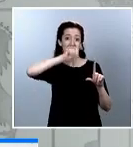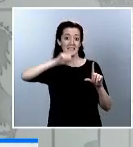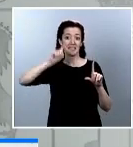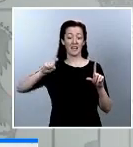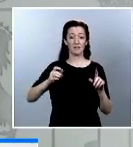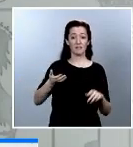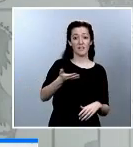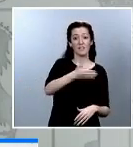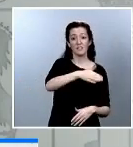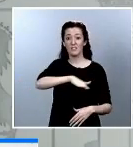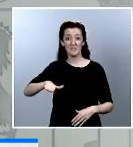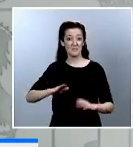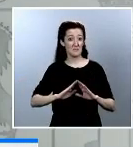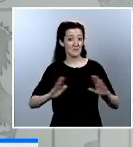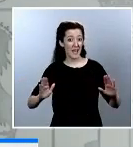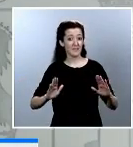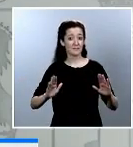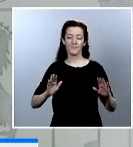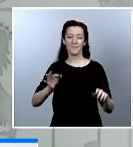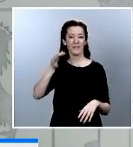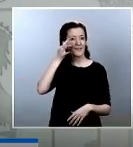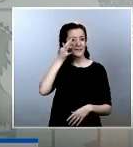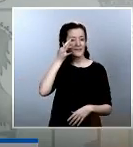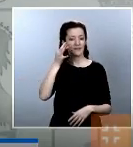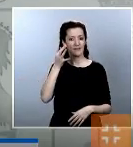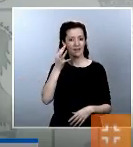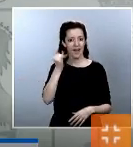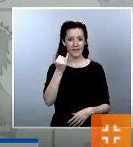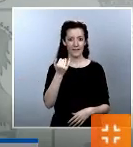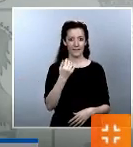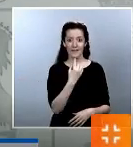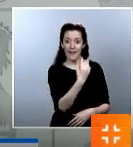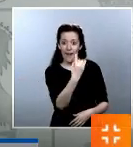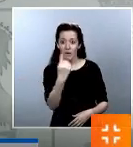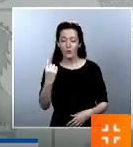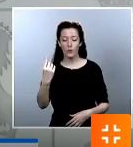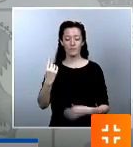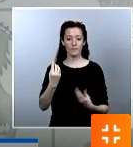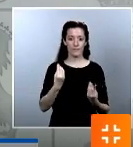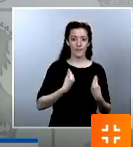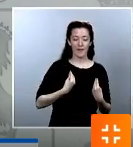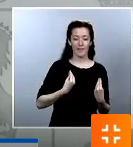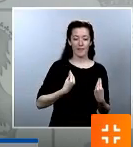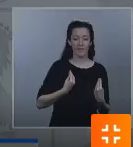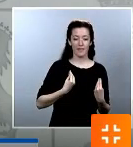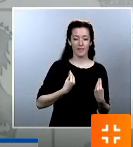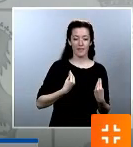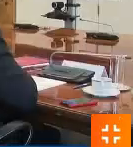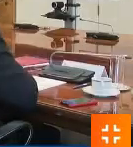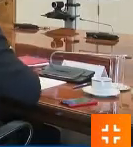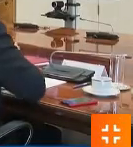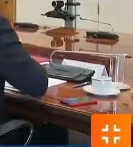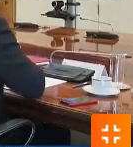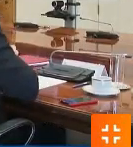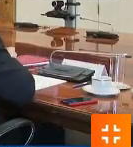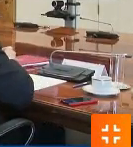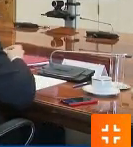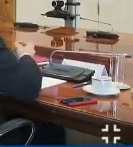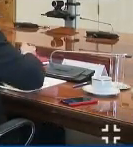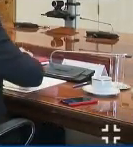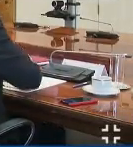la vida de hombres, de mujeres, de hijos, con esposos, con amigos. Las estadísticas suman ser las